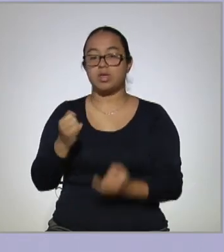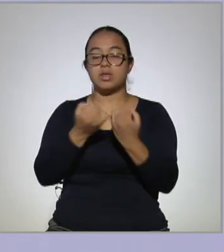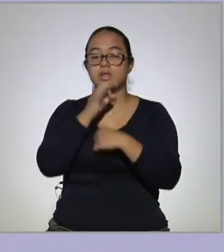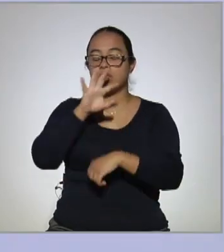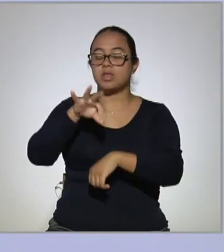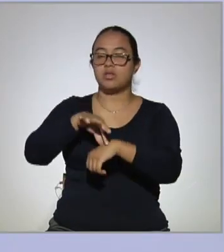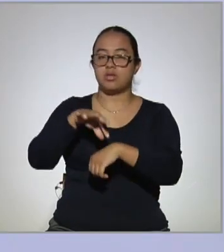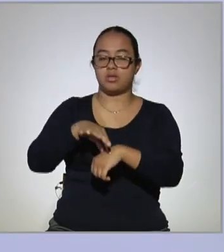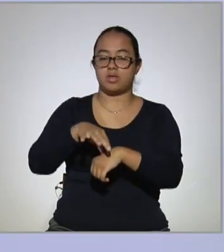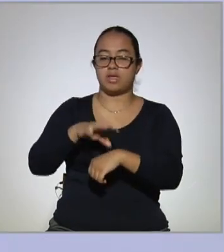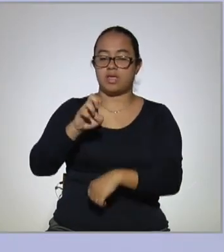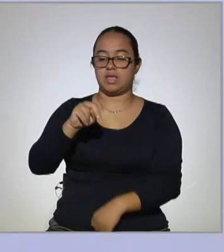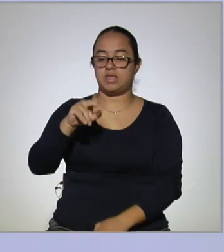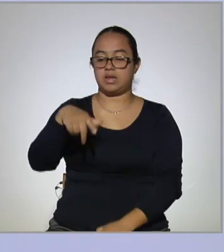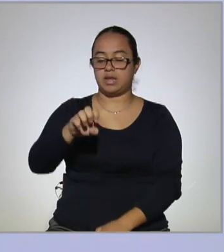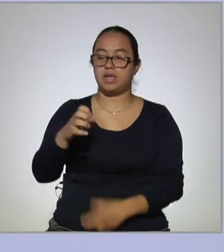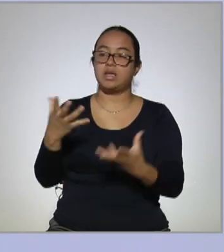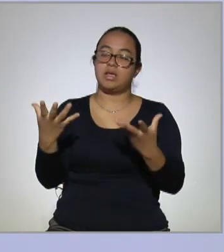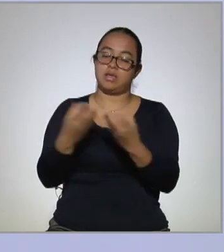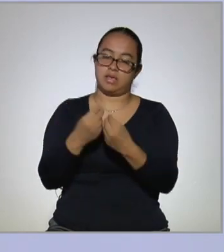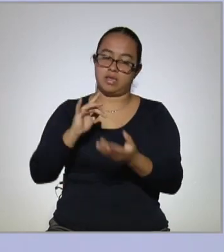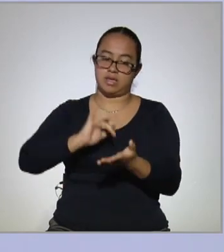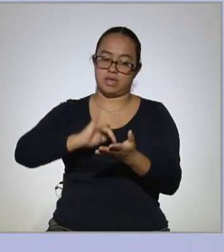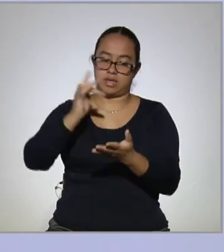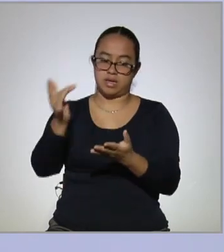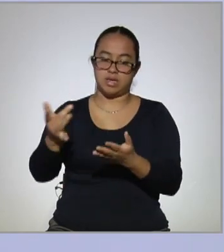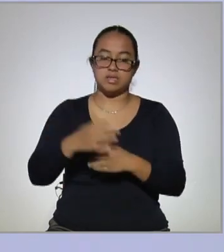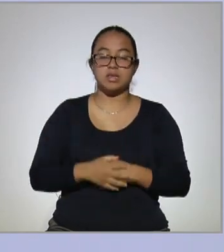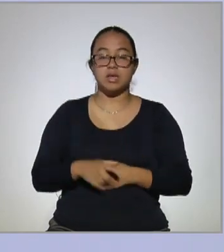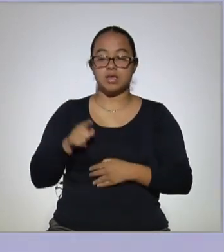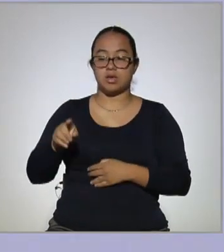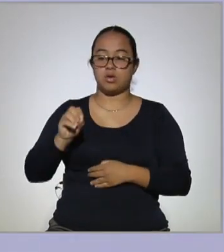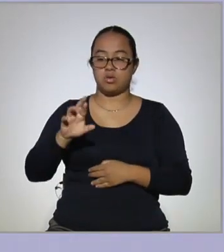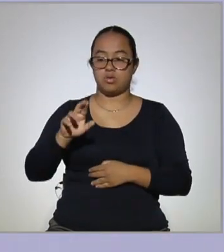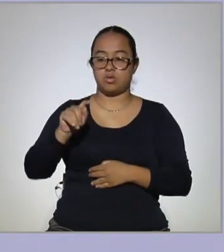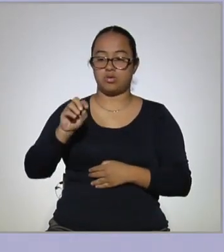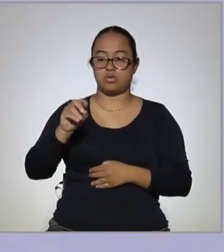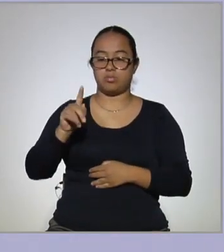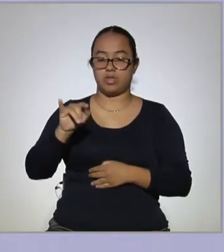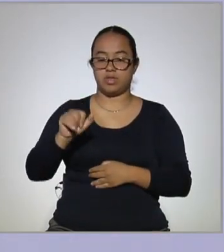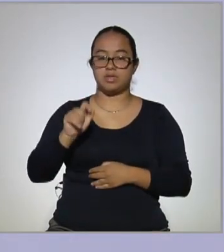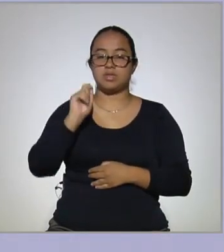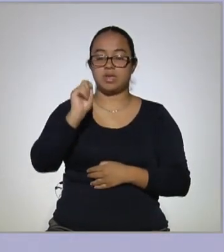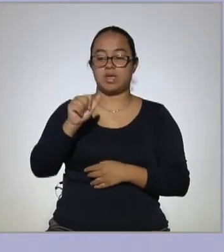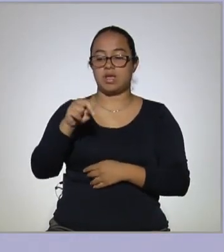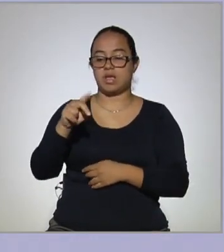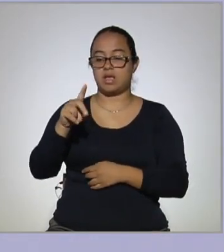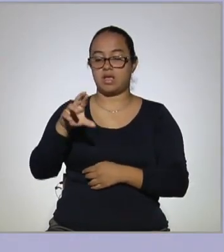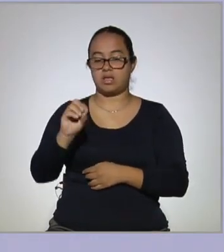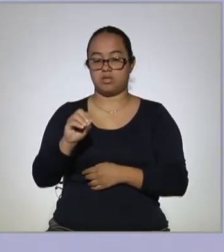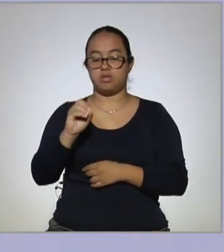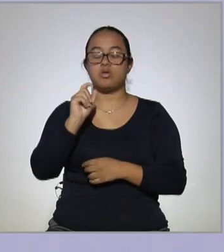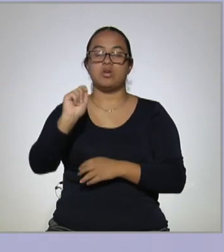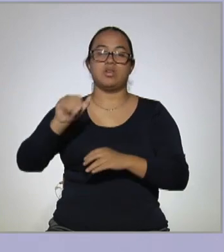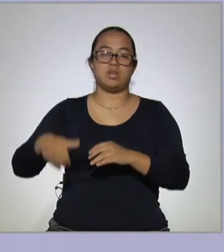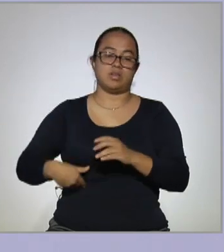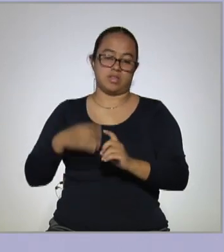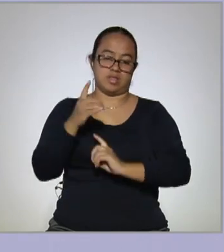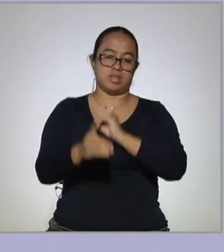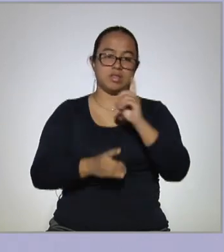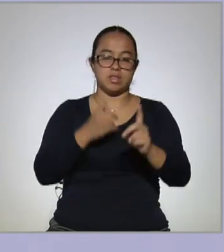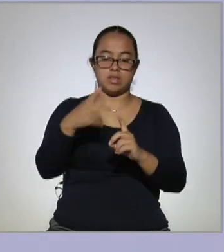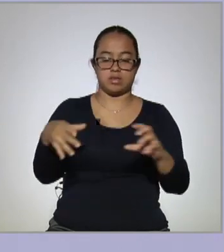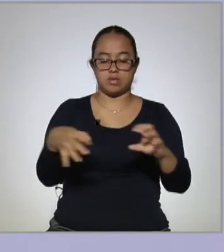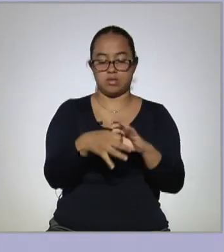Villalobos Córdoba. Gracias, doctor, por estar aquí con nosotros. Gracias. Ortopedista con alta especialidad en artroscopía y lesiones deportivas, adscrito al Servicio